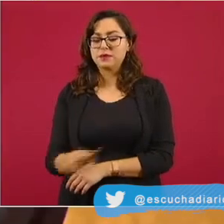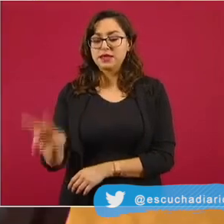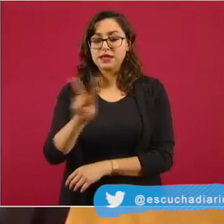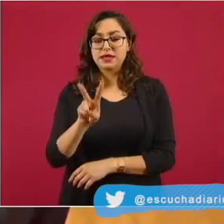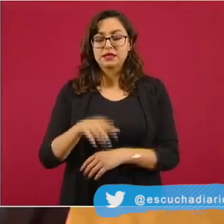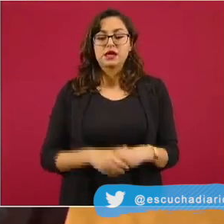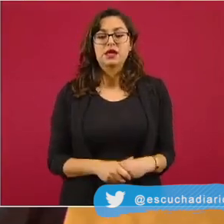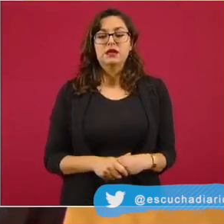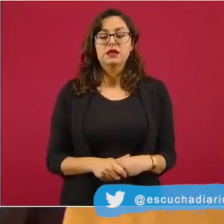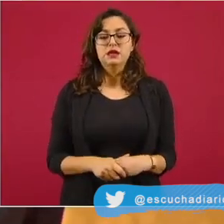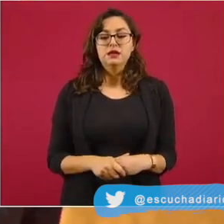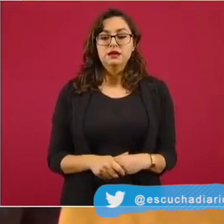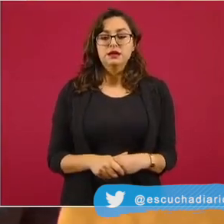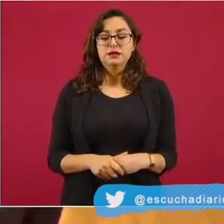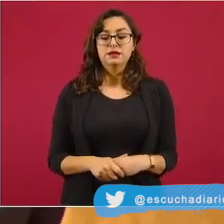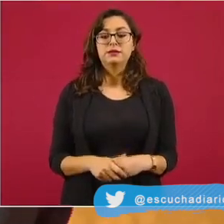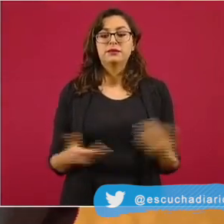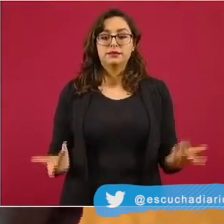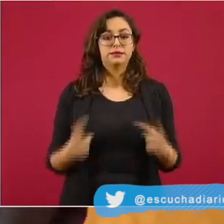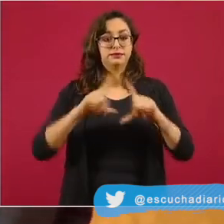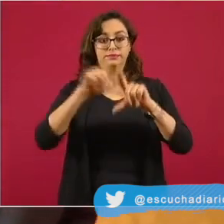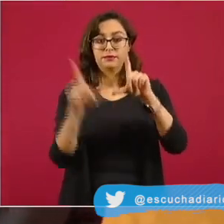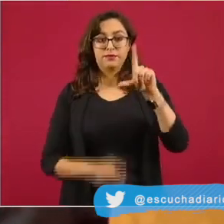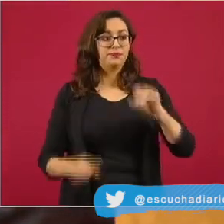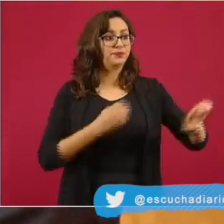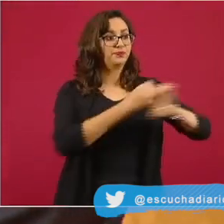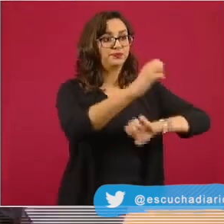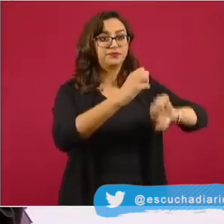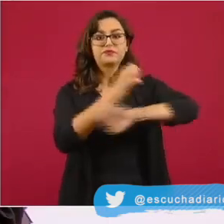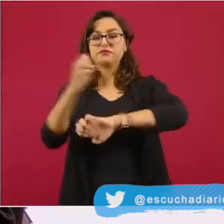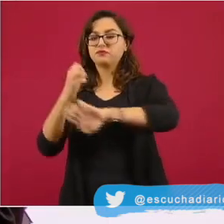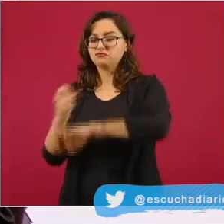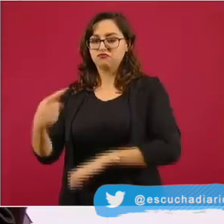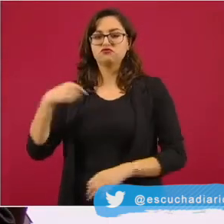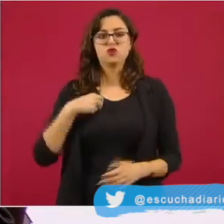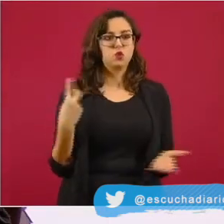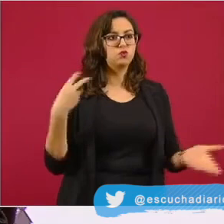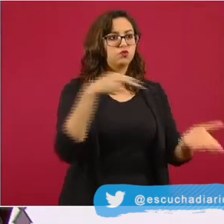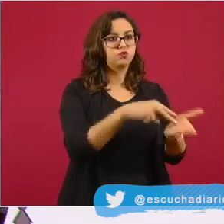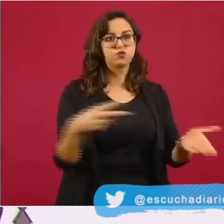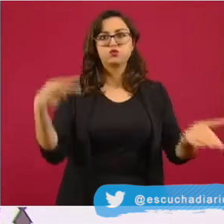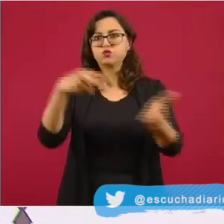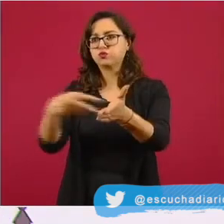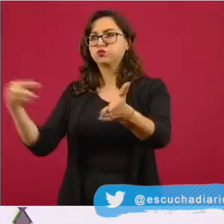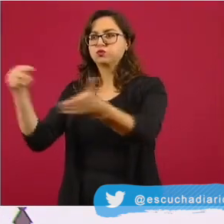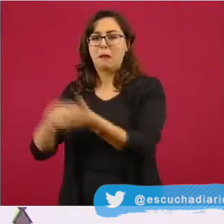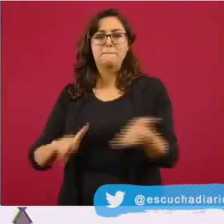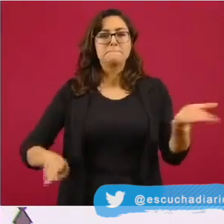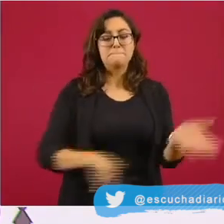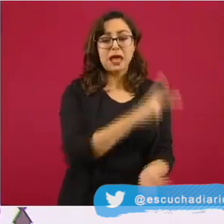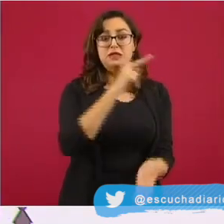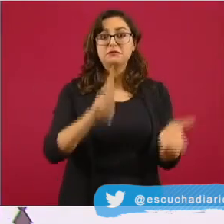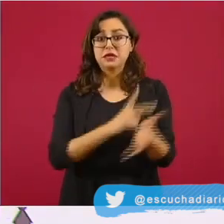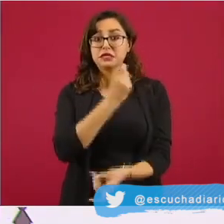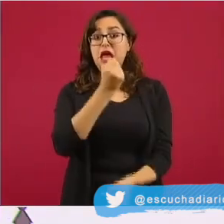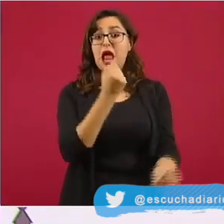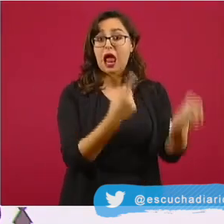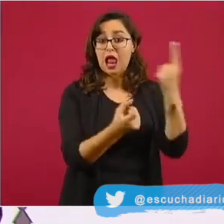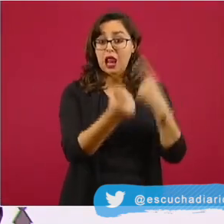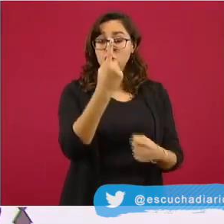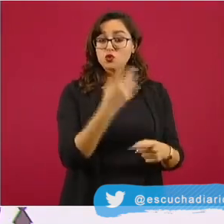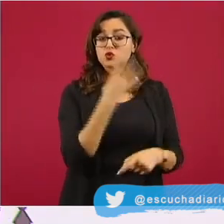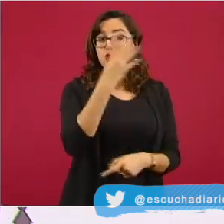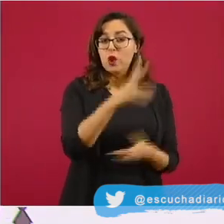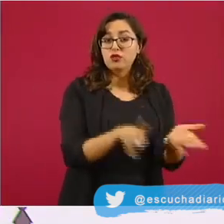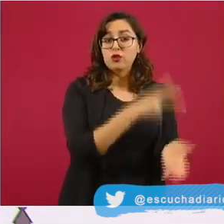como presidente todos los estados del país, unos 4 veces y otros hasta en